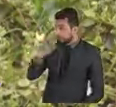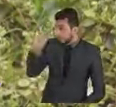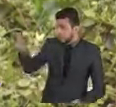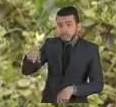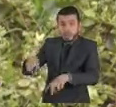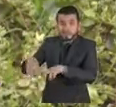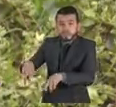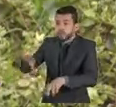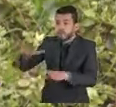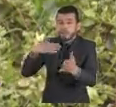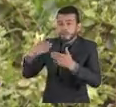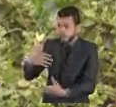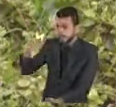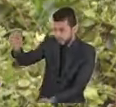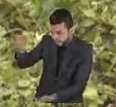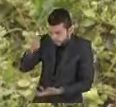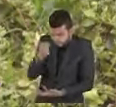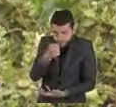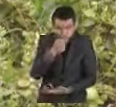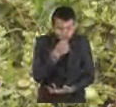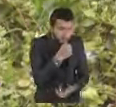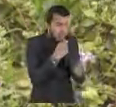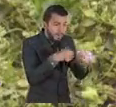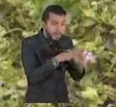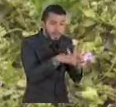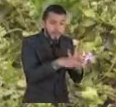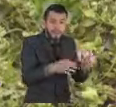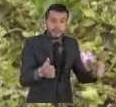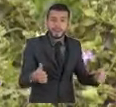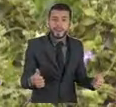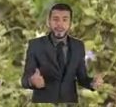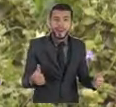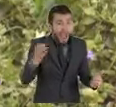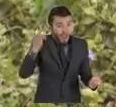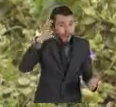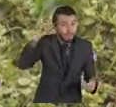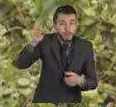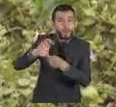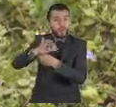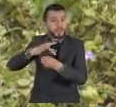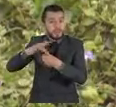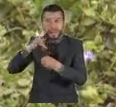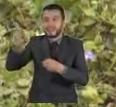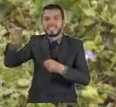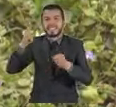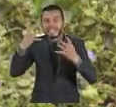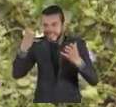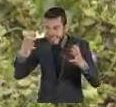la agencia de comercialización que está creando en este momento Cundinamarca, por ejemplo,